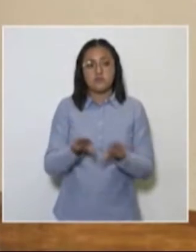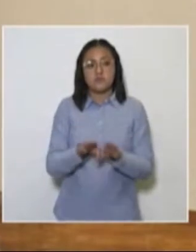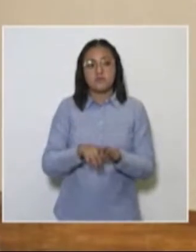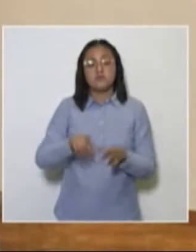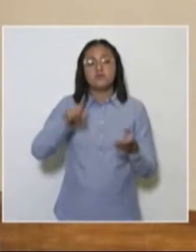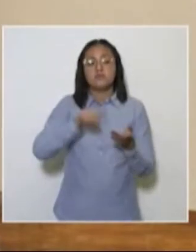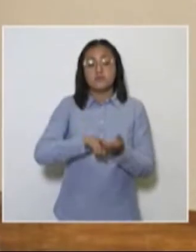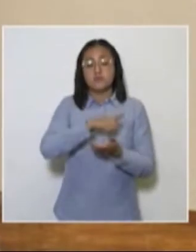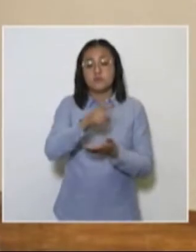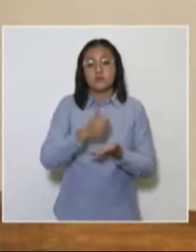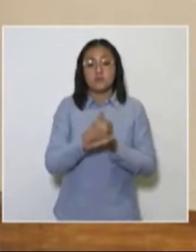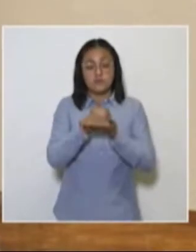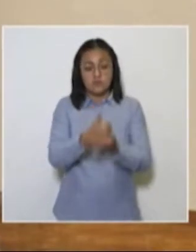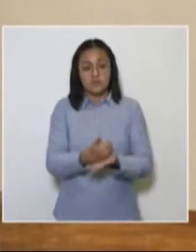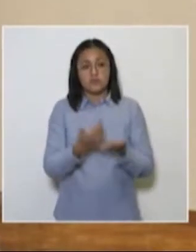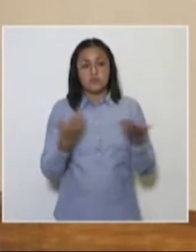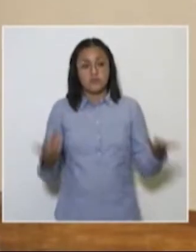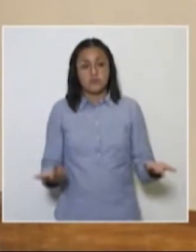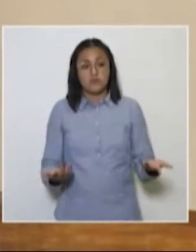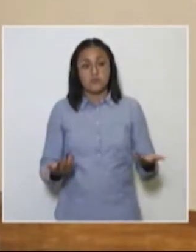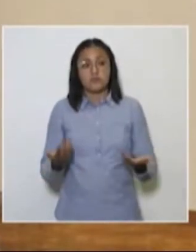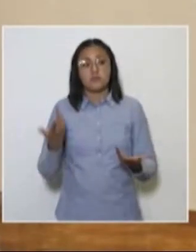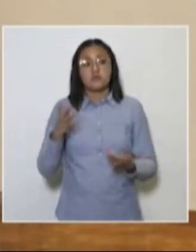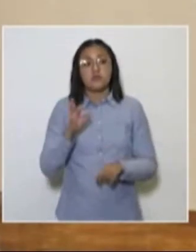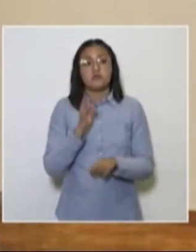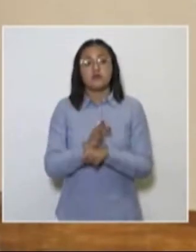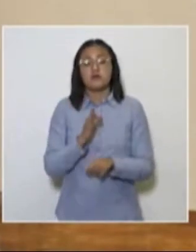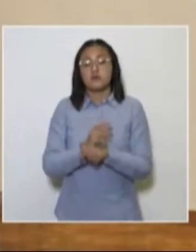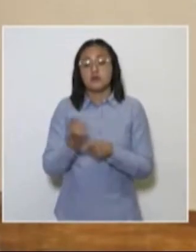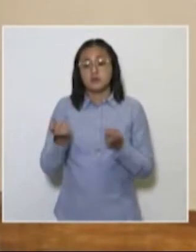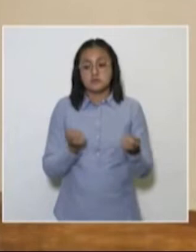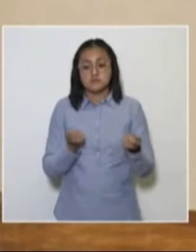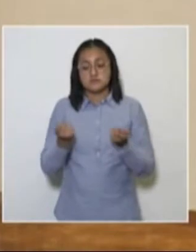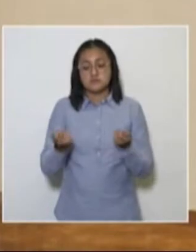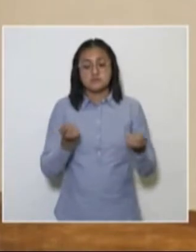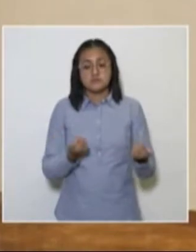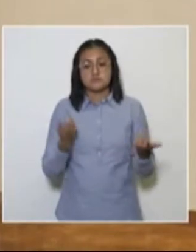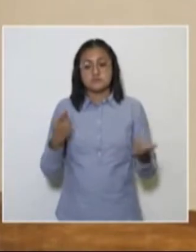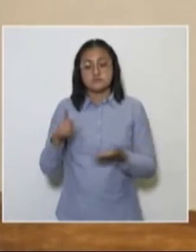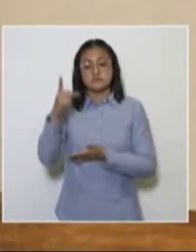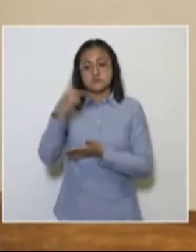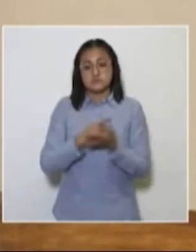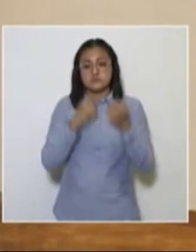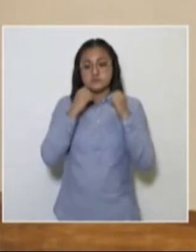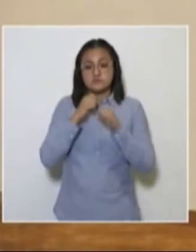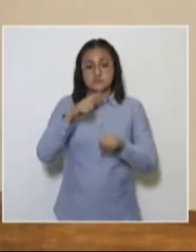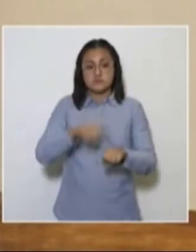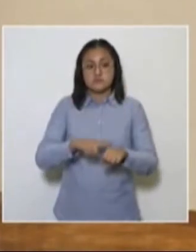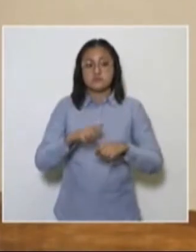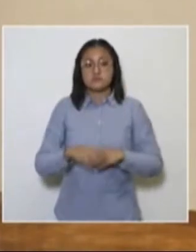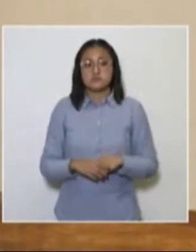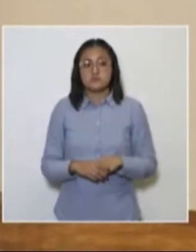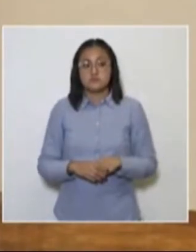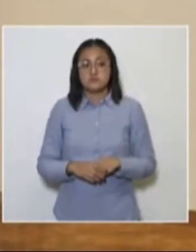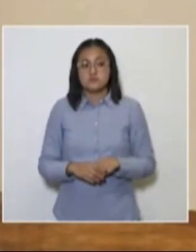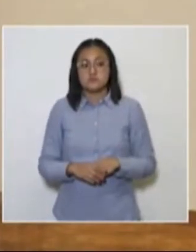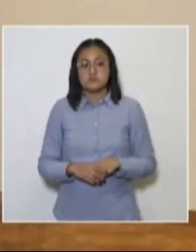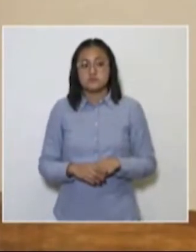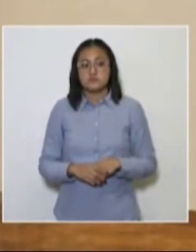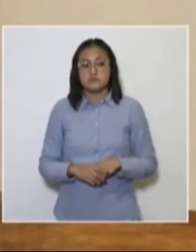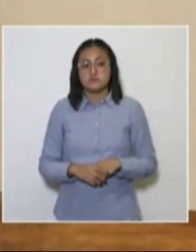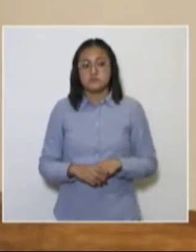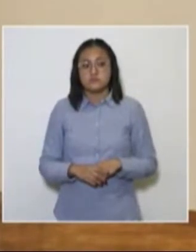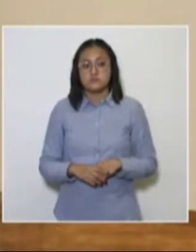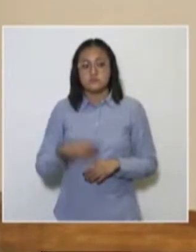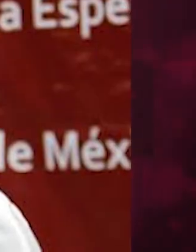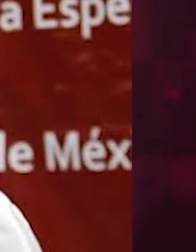nación y que han sido los que manejaron los programas sociales. Y siempre han